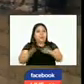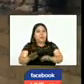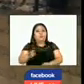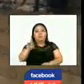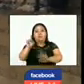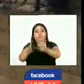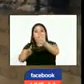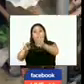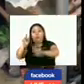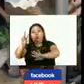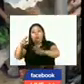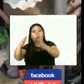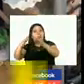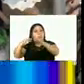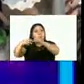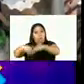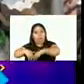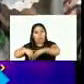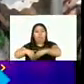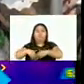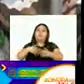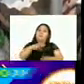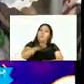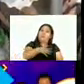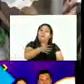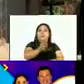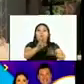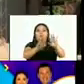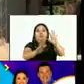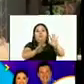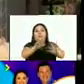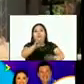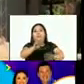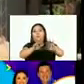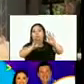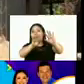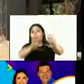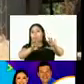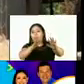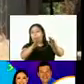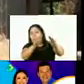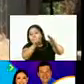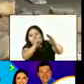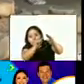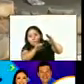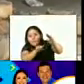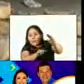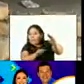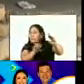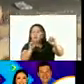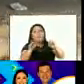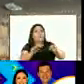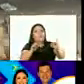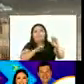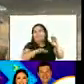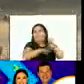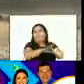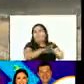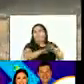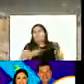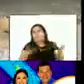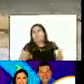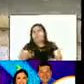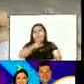62 han colapsado y al menos 719 han sido evaluadas como no habitables.